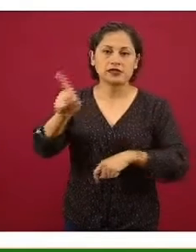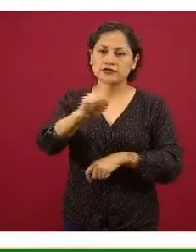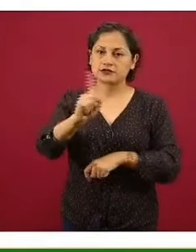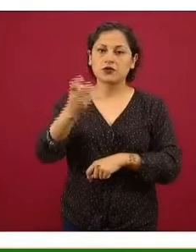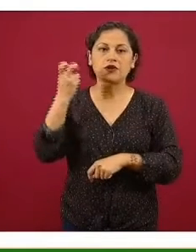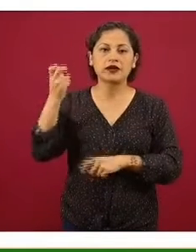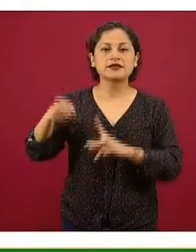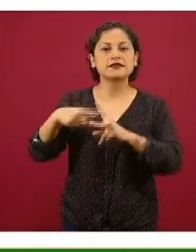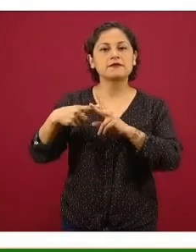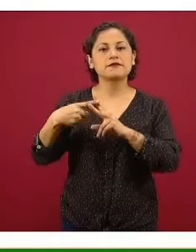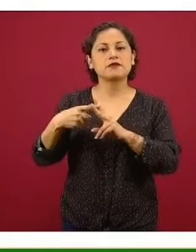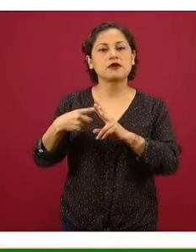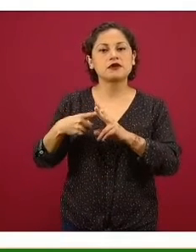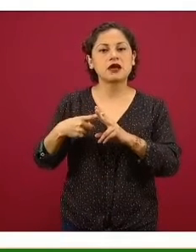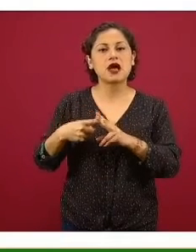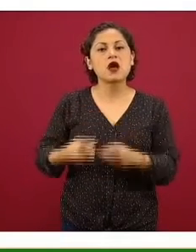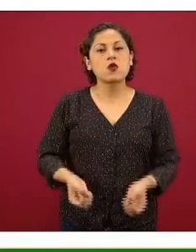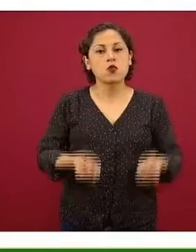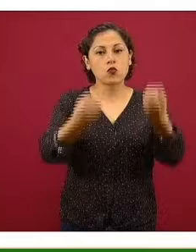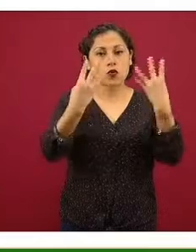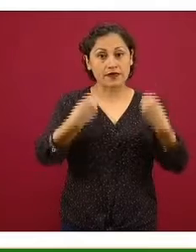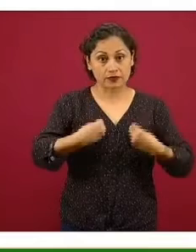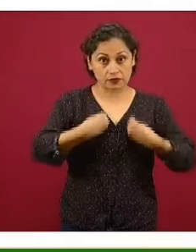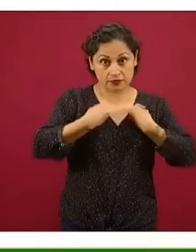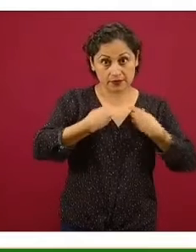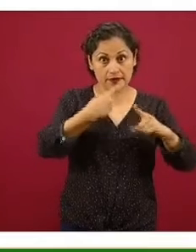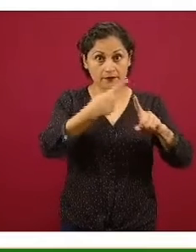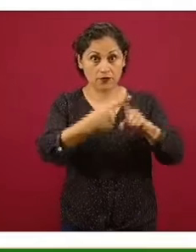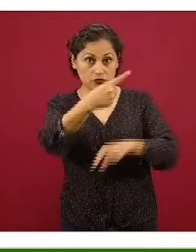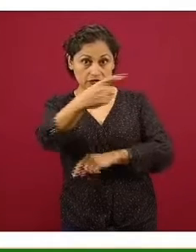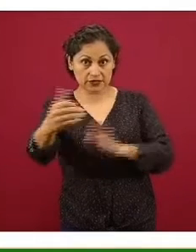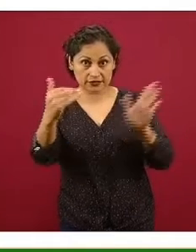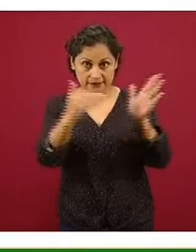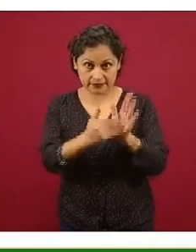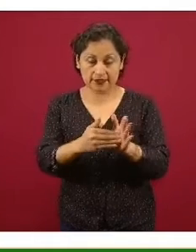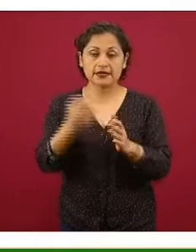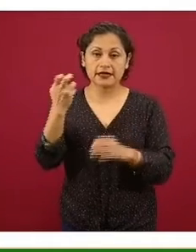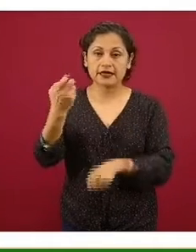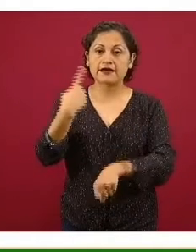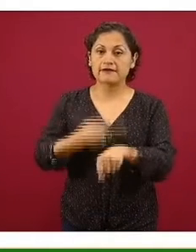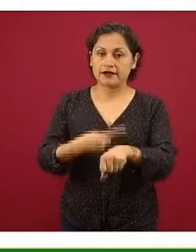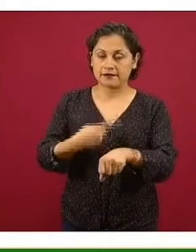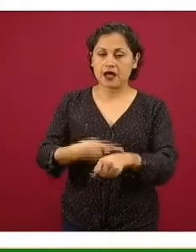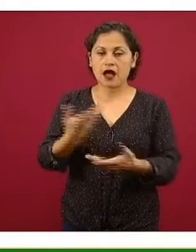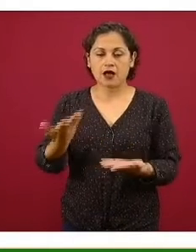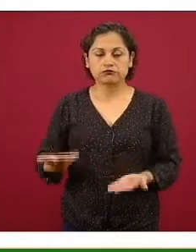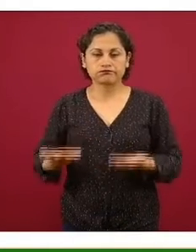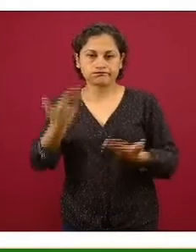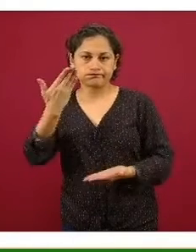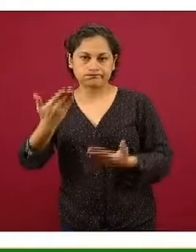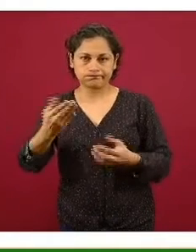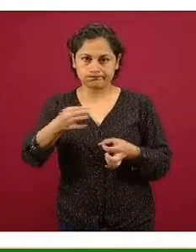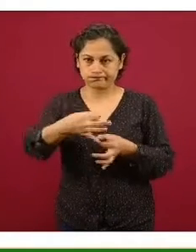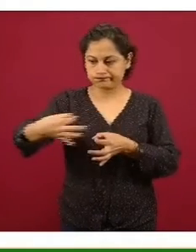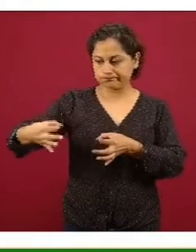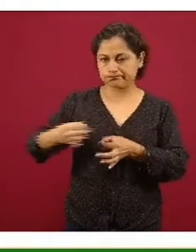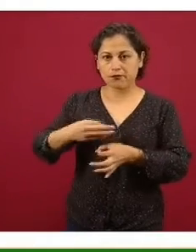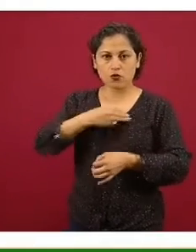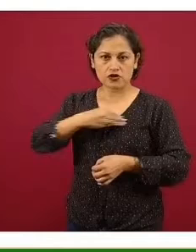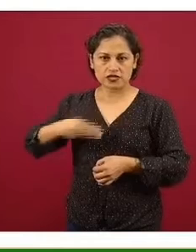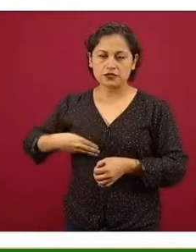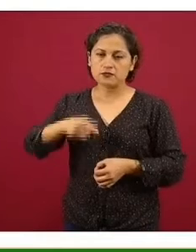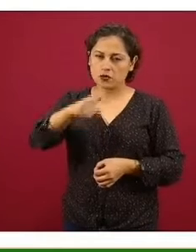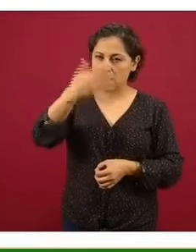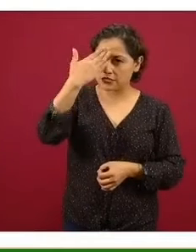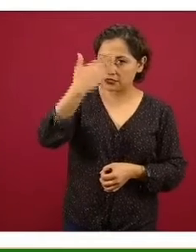100.000 habitantes. Entonces, esa base poblacional nos permite hacer una comparación entre los municipios, recordando que hay municipios mucho más